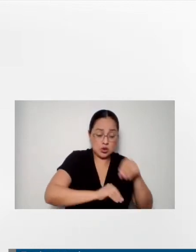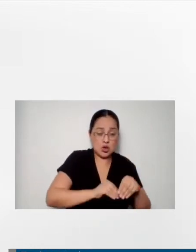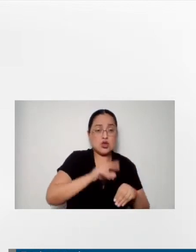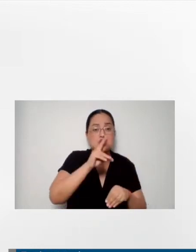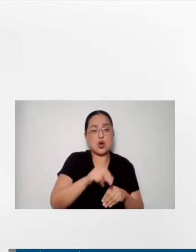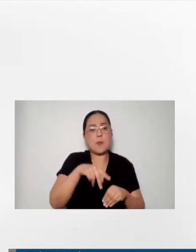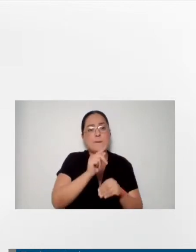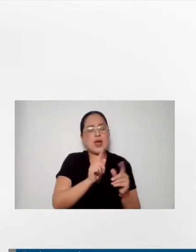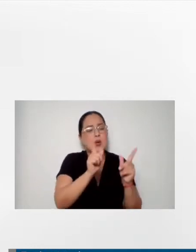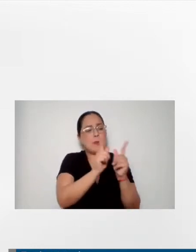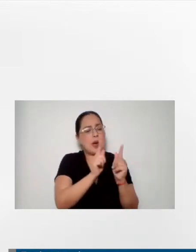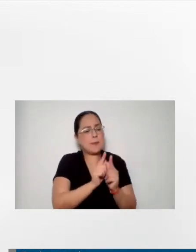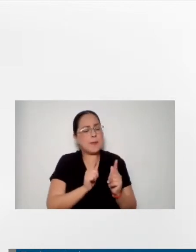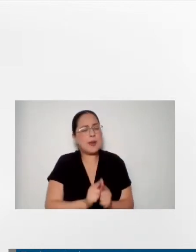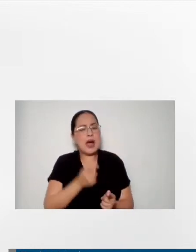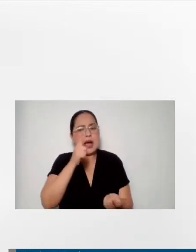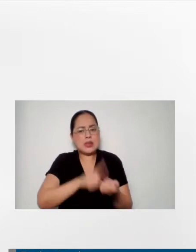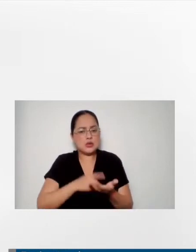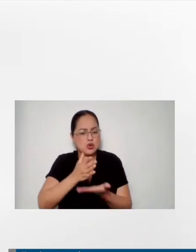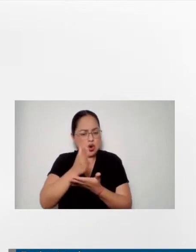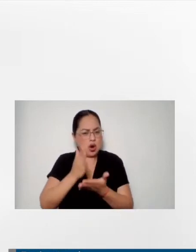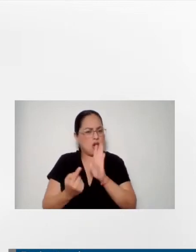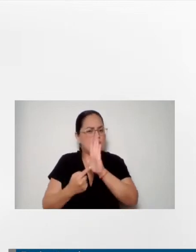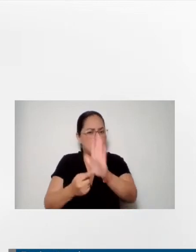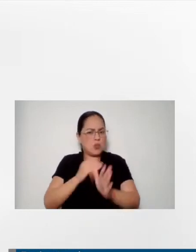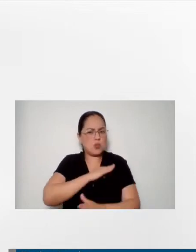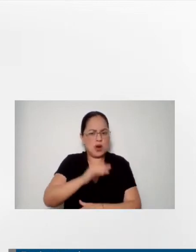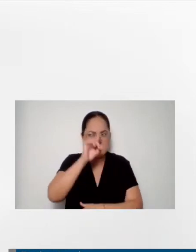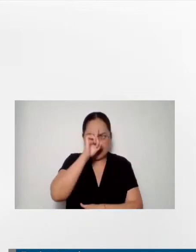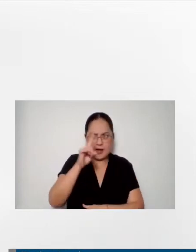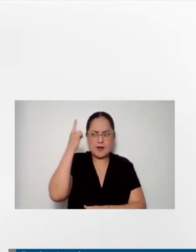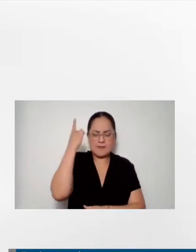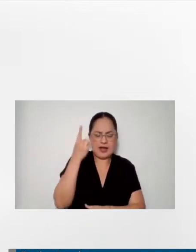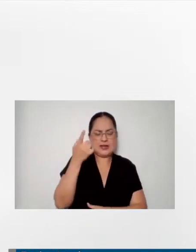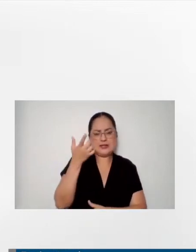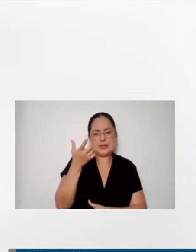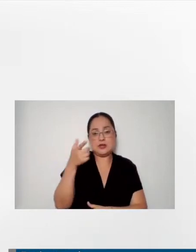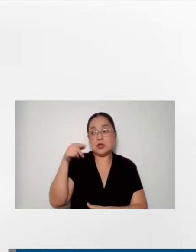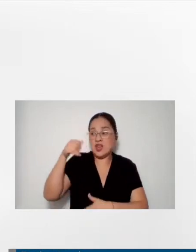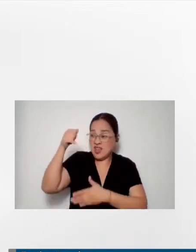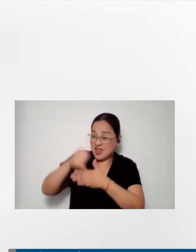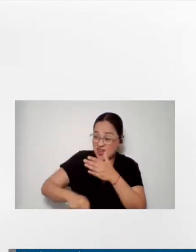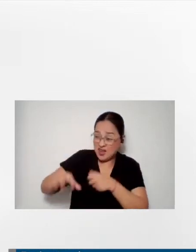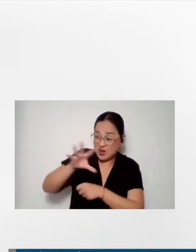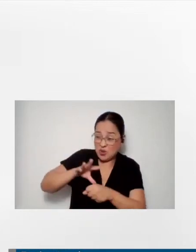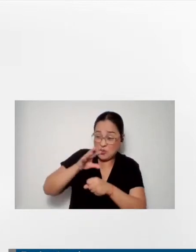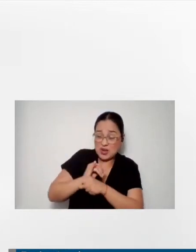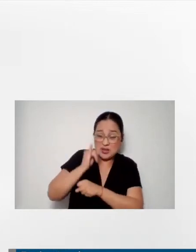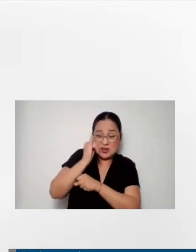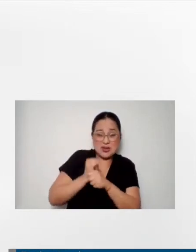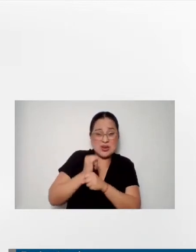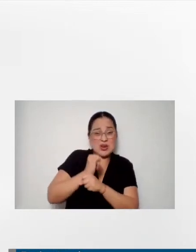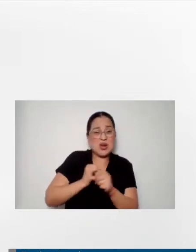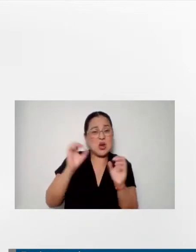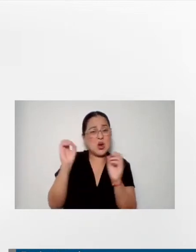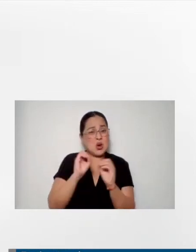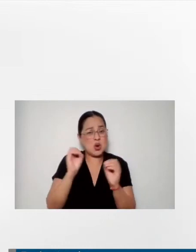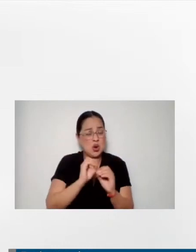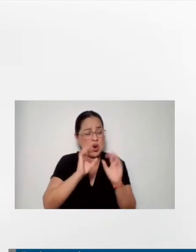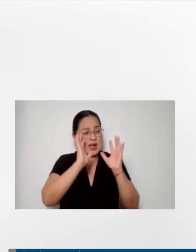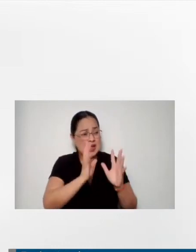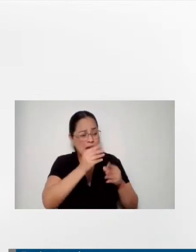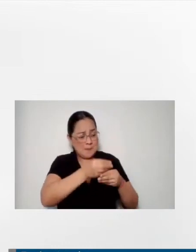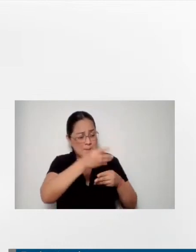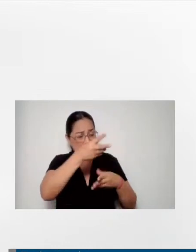hacerlas accesibles y ponerlas a disposición sin que alguien tenga que echarse una investigación de 1 o 2 meses para que le arroje el